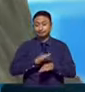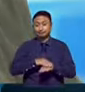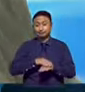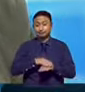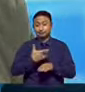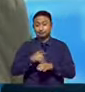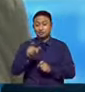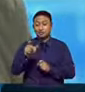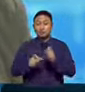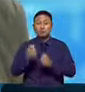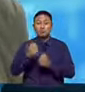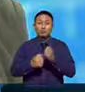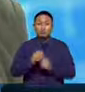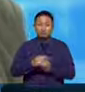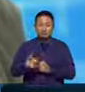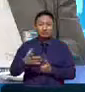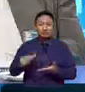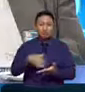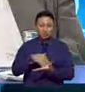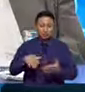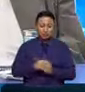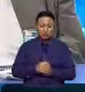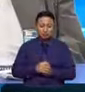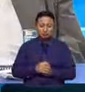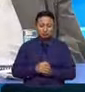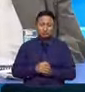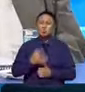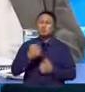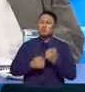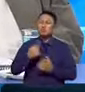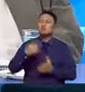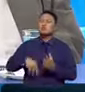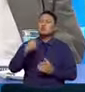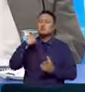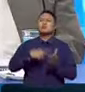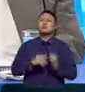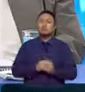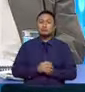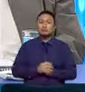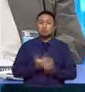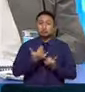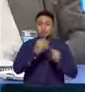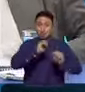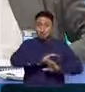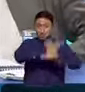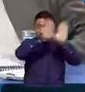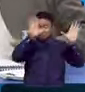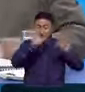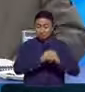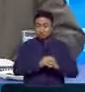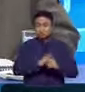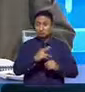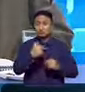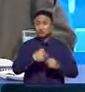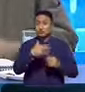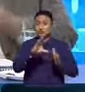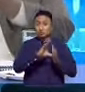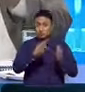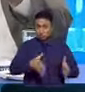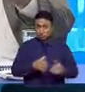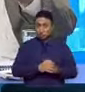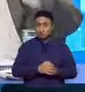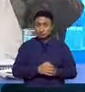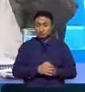varios actos que dicen que crean dudas. ¿Qué manchas ves tú? Por ejemplo, en la mañana, que Participación Ciudadana, la Fundación